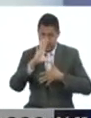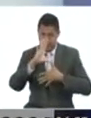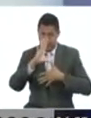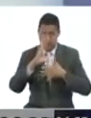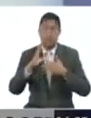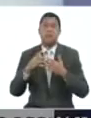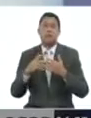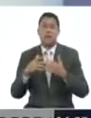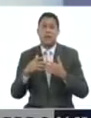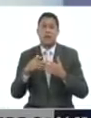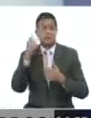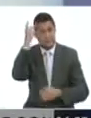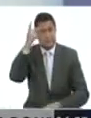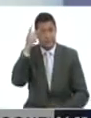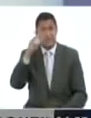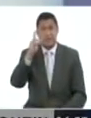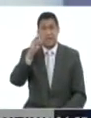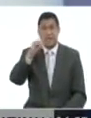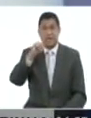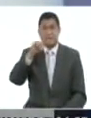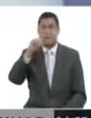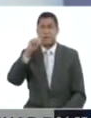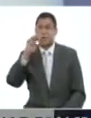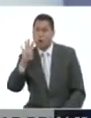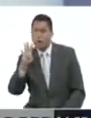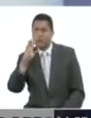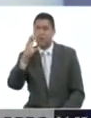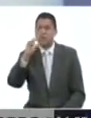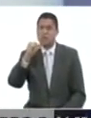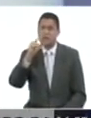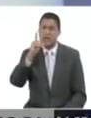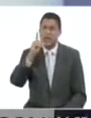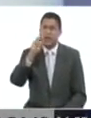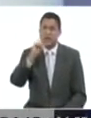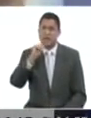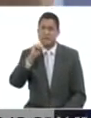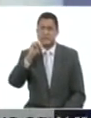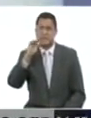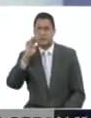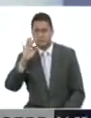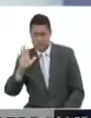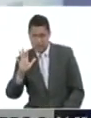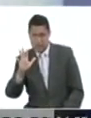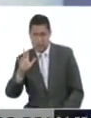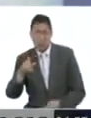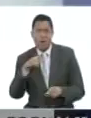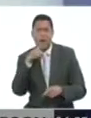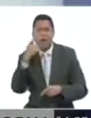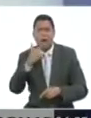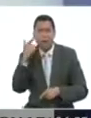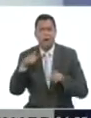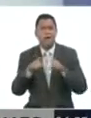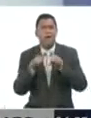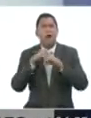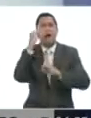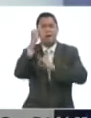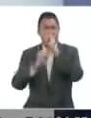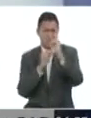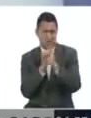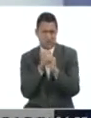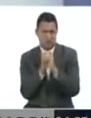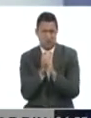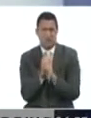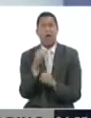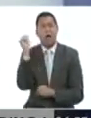que se clasificaban DSM-4, DSM-5. Estos son como para clasificar, para hablar el mismo idioma a nivel internacional con respecto a la